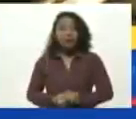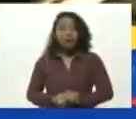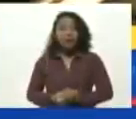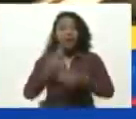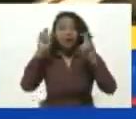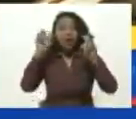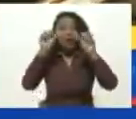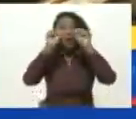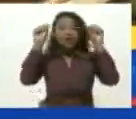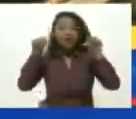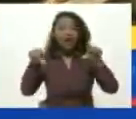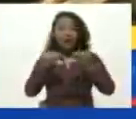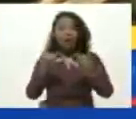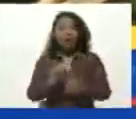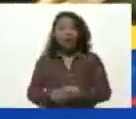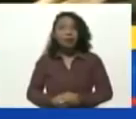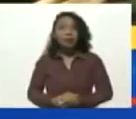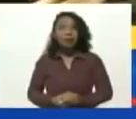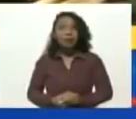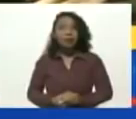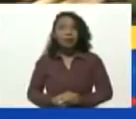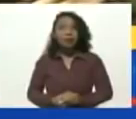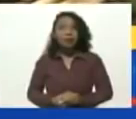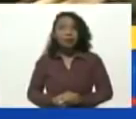Nuevo sistema. ¿Ah?